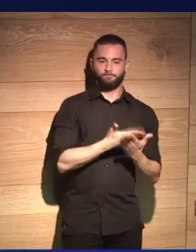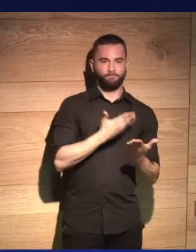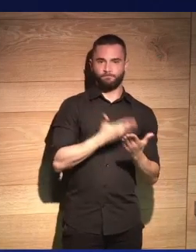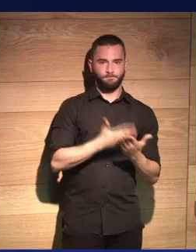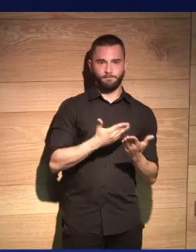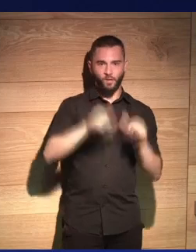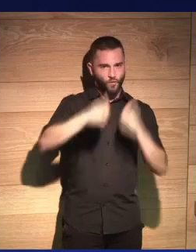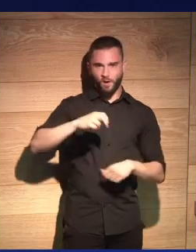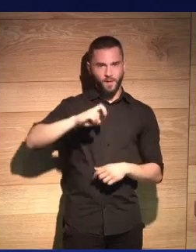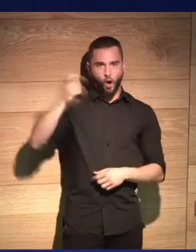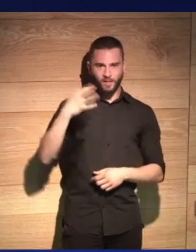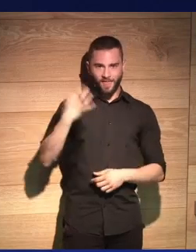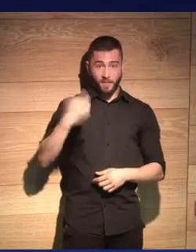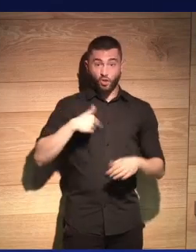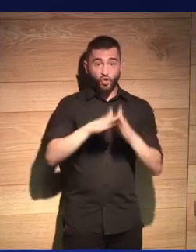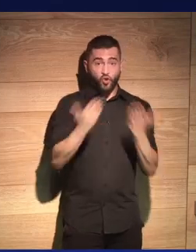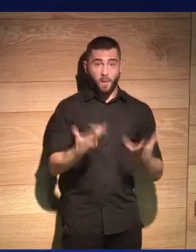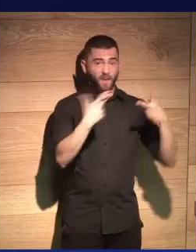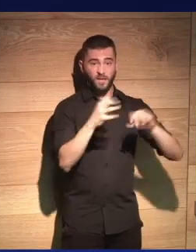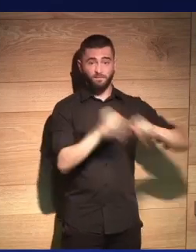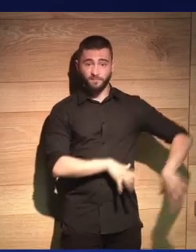manera, ¿no? Entonces dejé la novela,